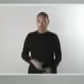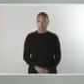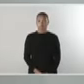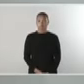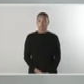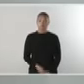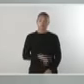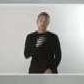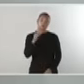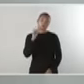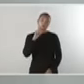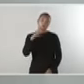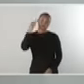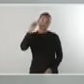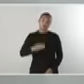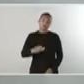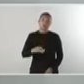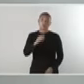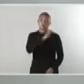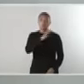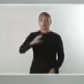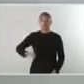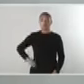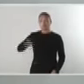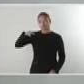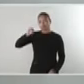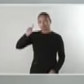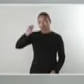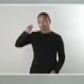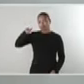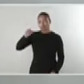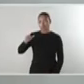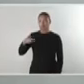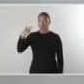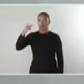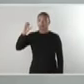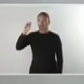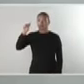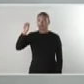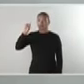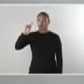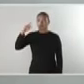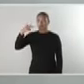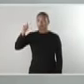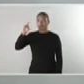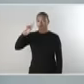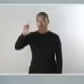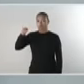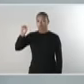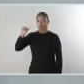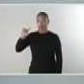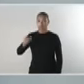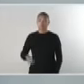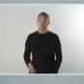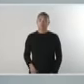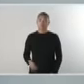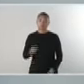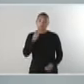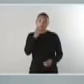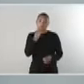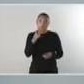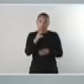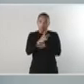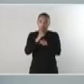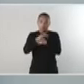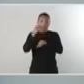vamos ahora las conclusiones finales del candidato Al partido Morena Héctor Martín Garza González adelante candidato he convocado a